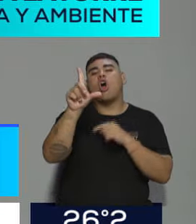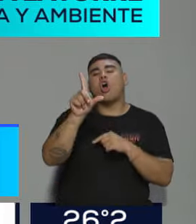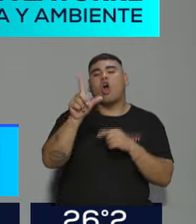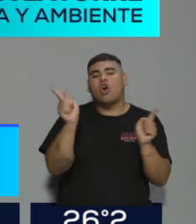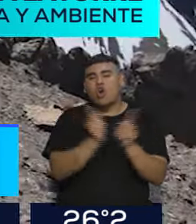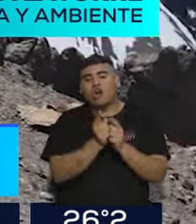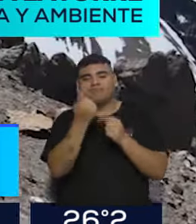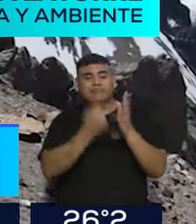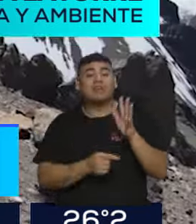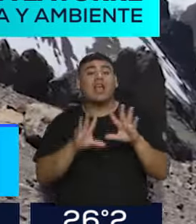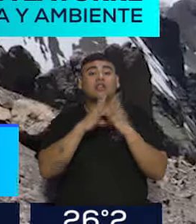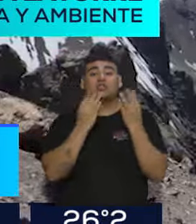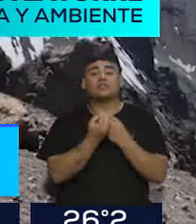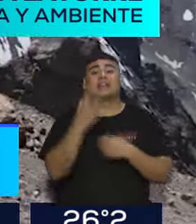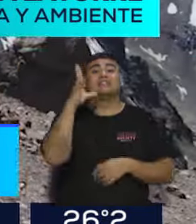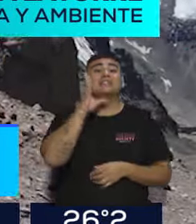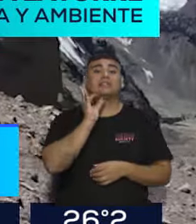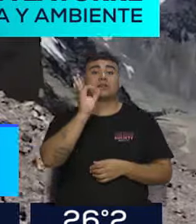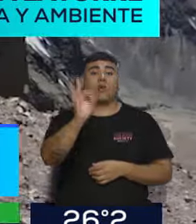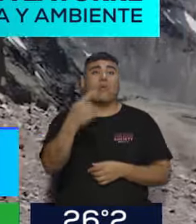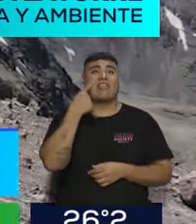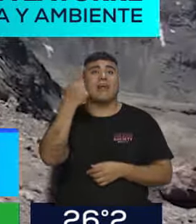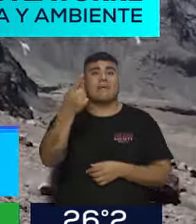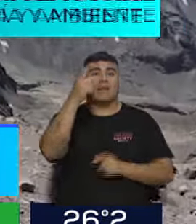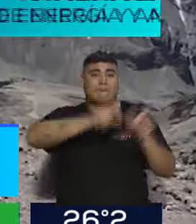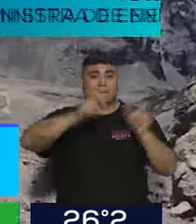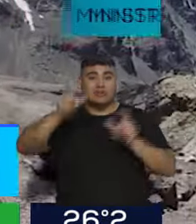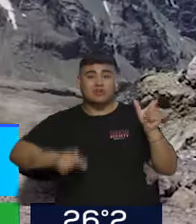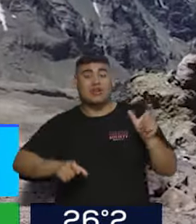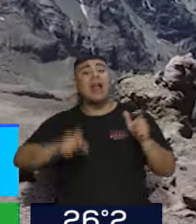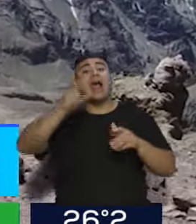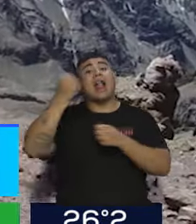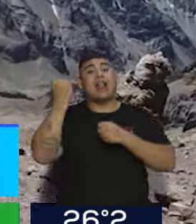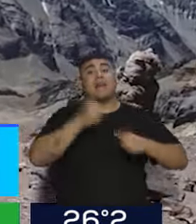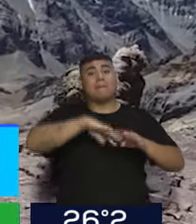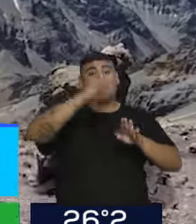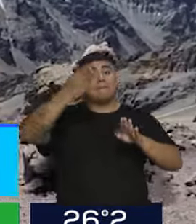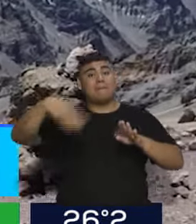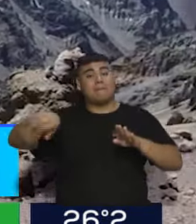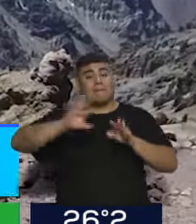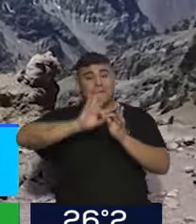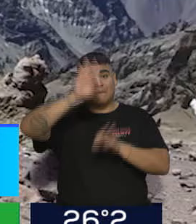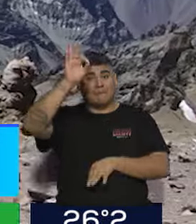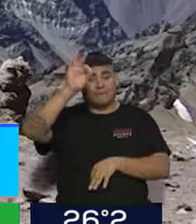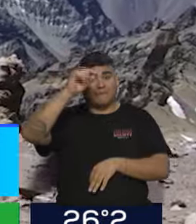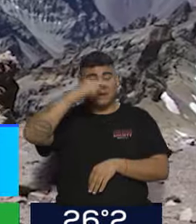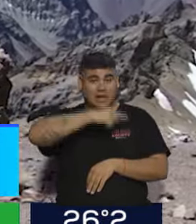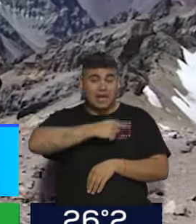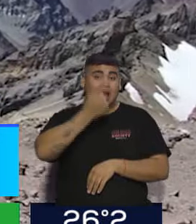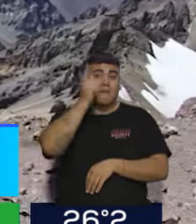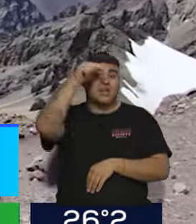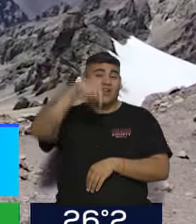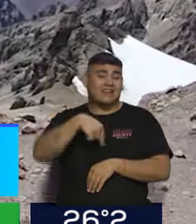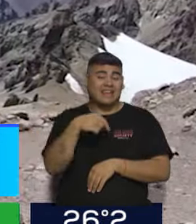más de 50.000 personas al Parque Aconcagua. Esta última temporada de invierno hemos tenido más nieve que otros